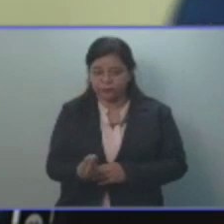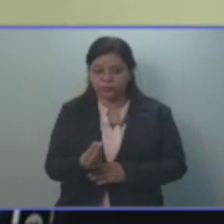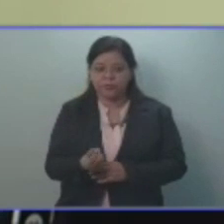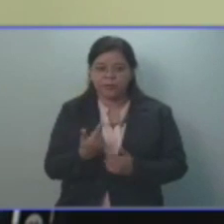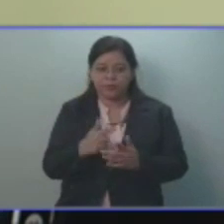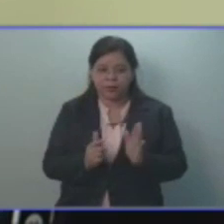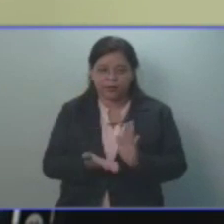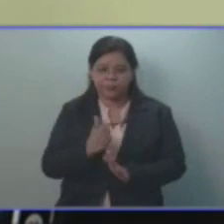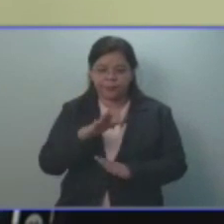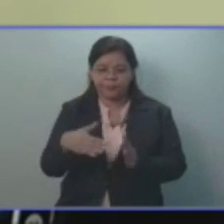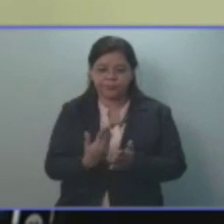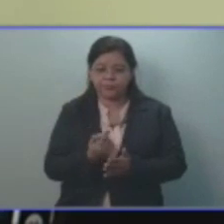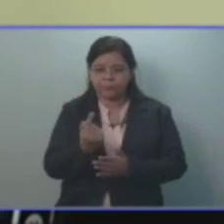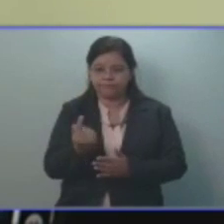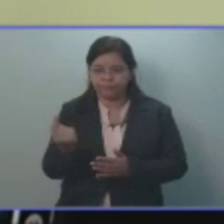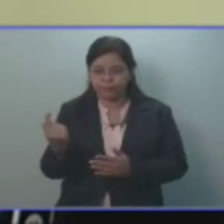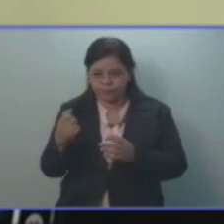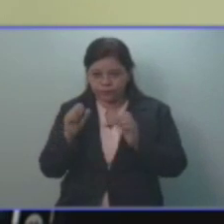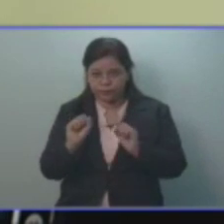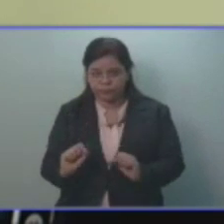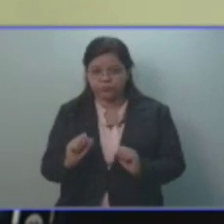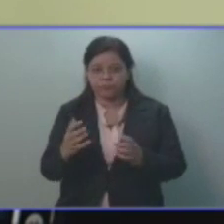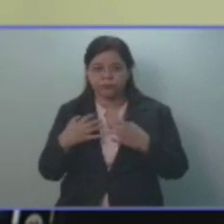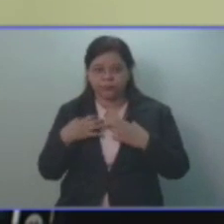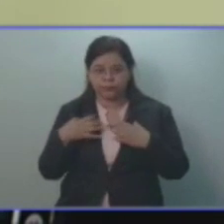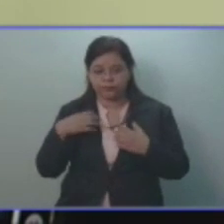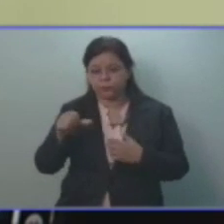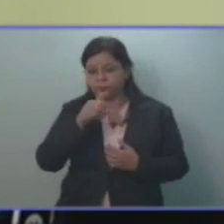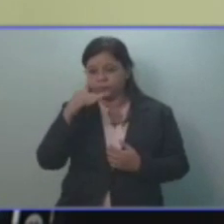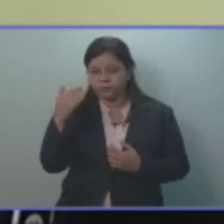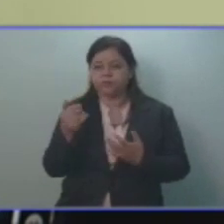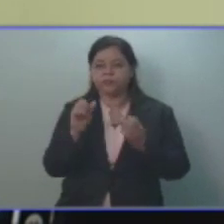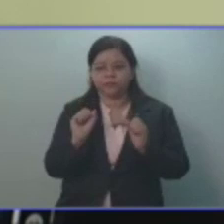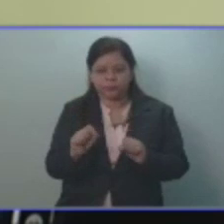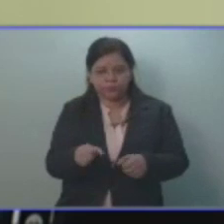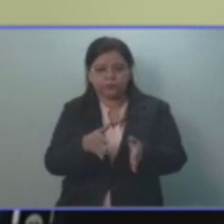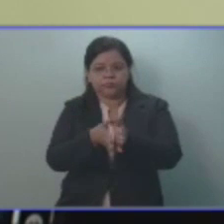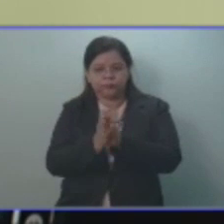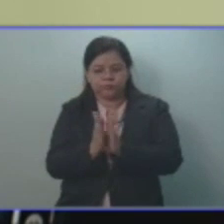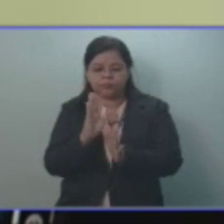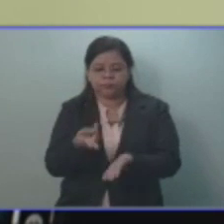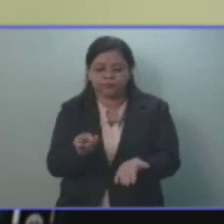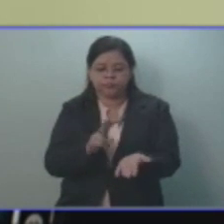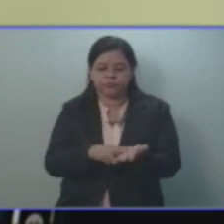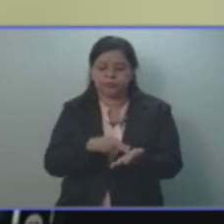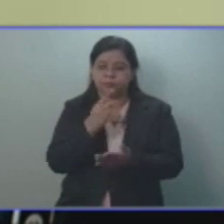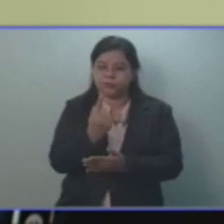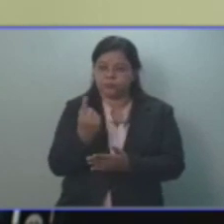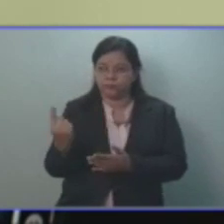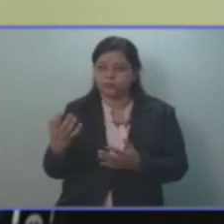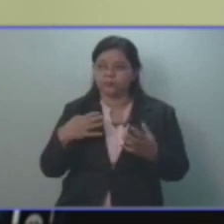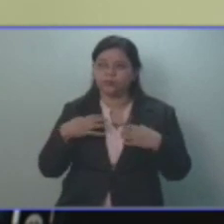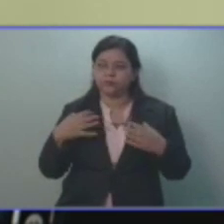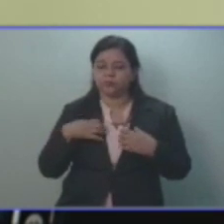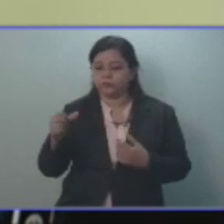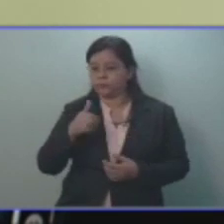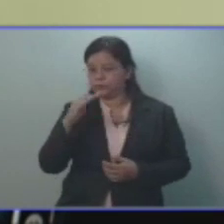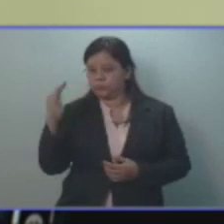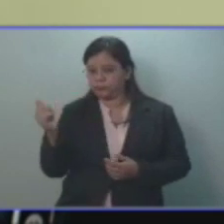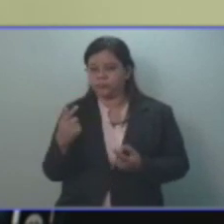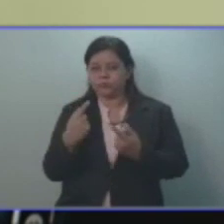para que la ciudadanía que reside en el exterior solicite su inscripción en el Padrón Electoral de Residentes en el Exterior,